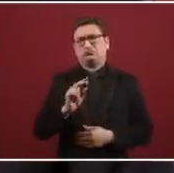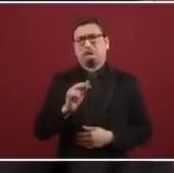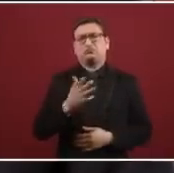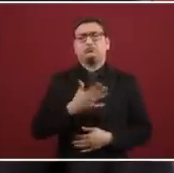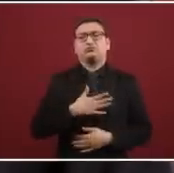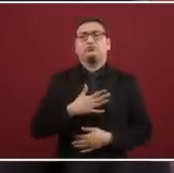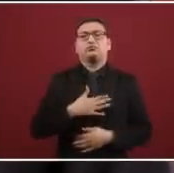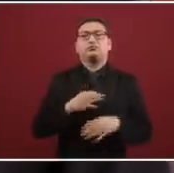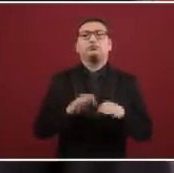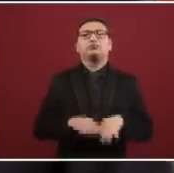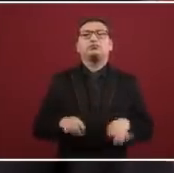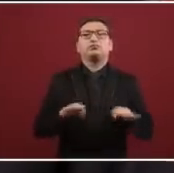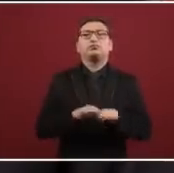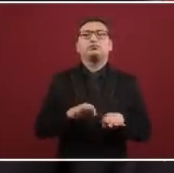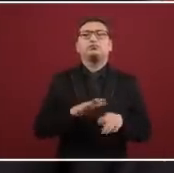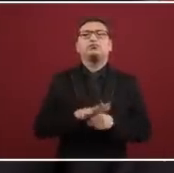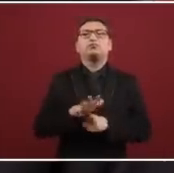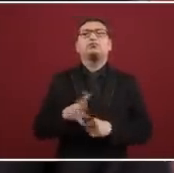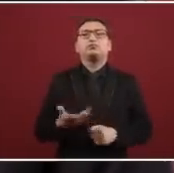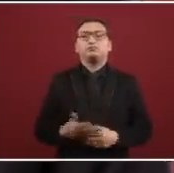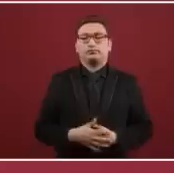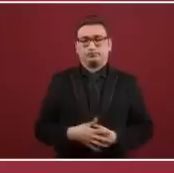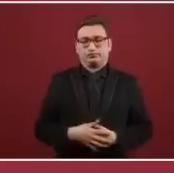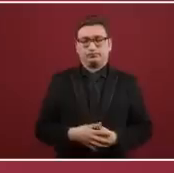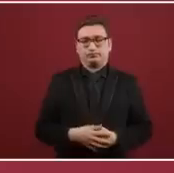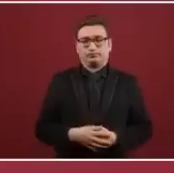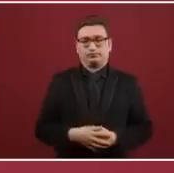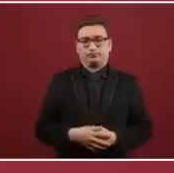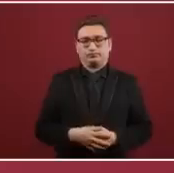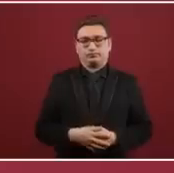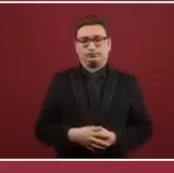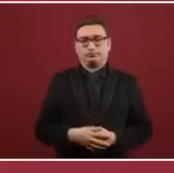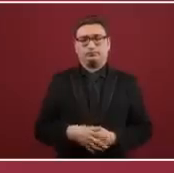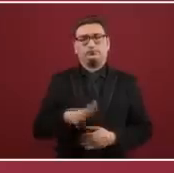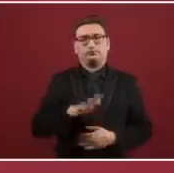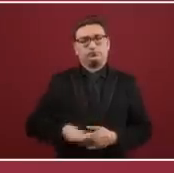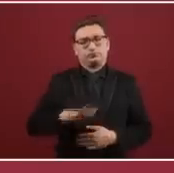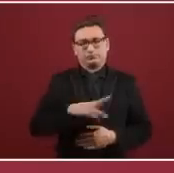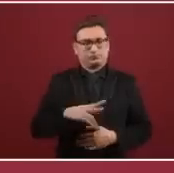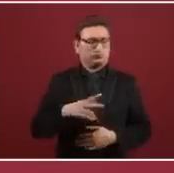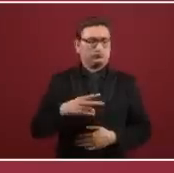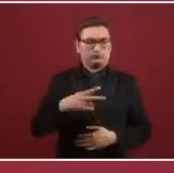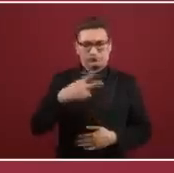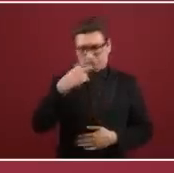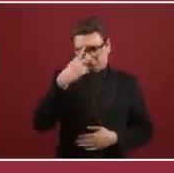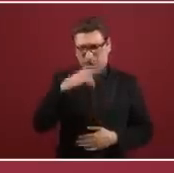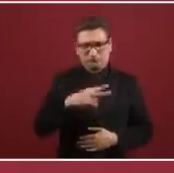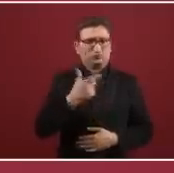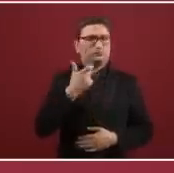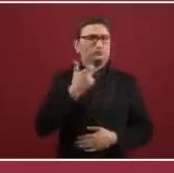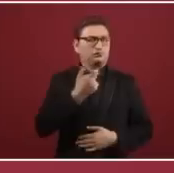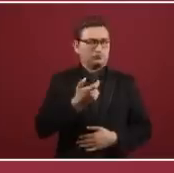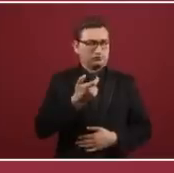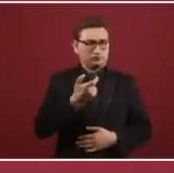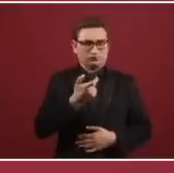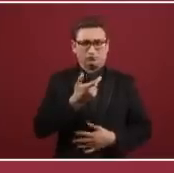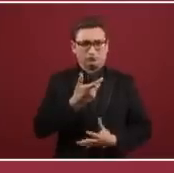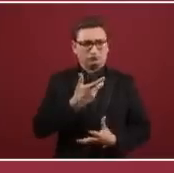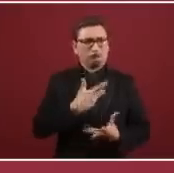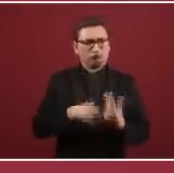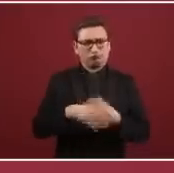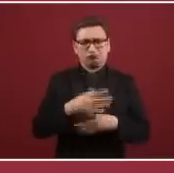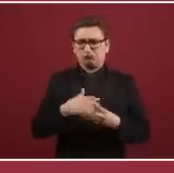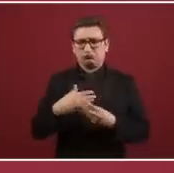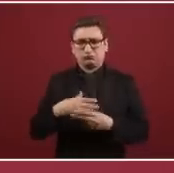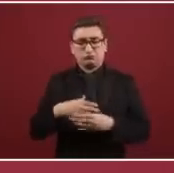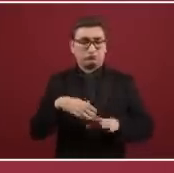importa es que no se afecte la economía y el bienestar de los mexicanos. Eso es lo que me